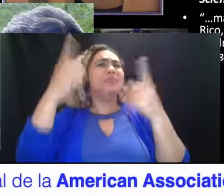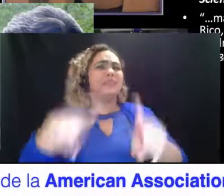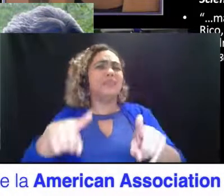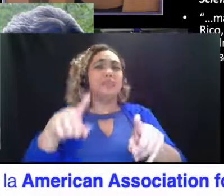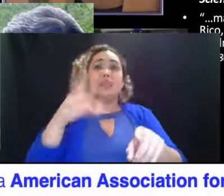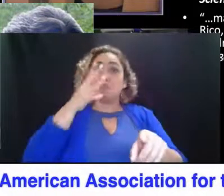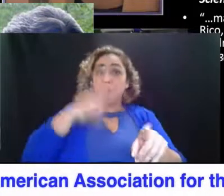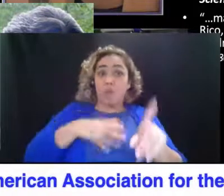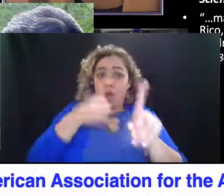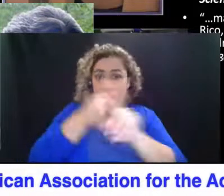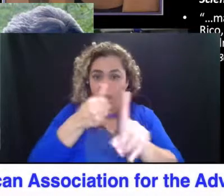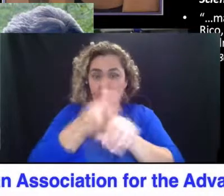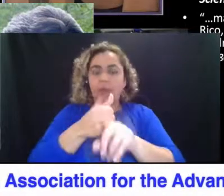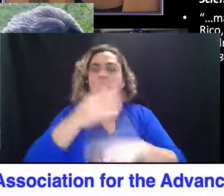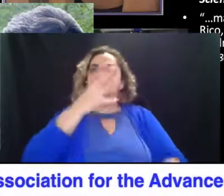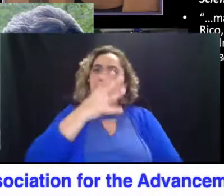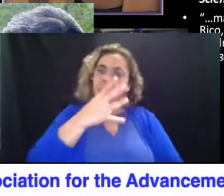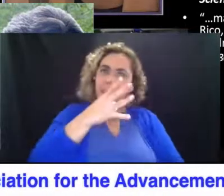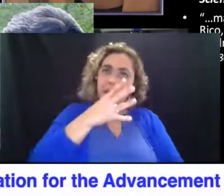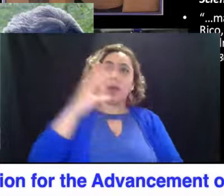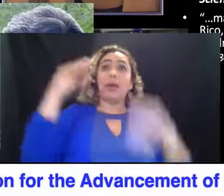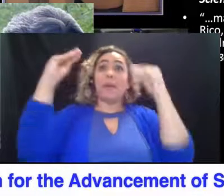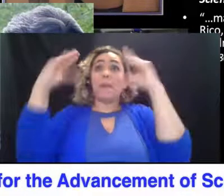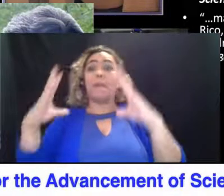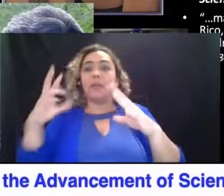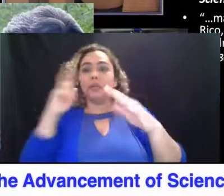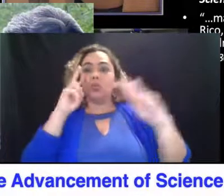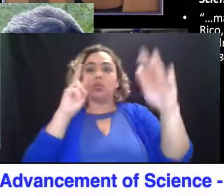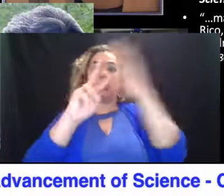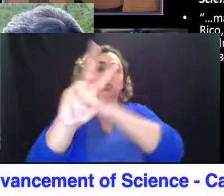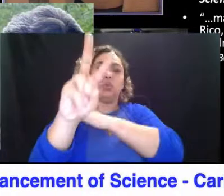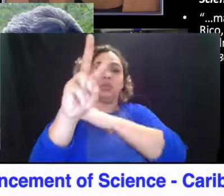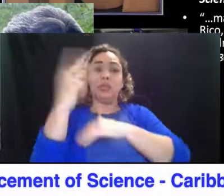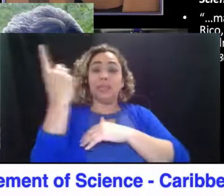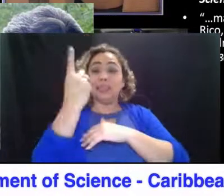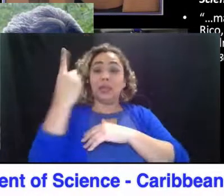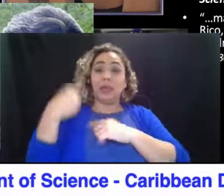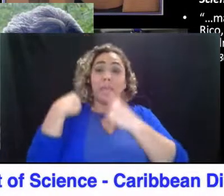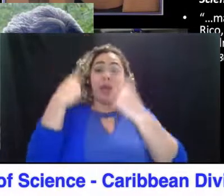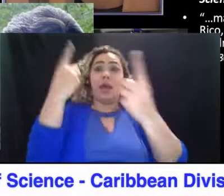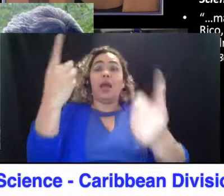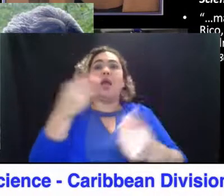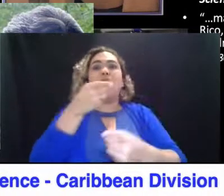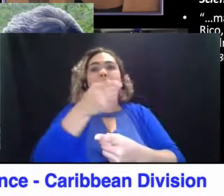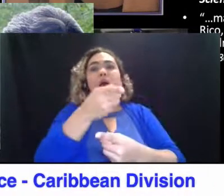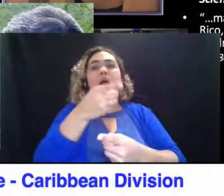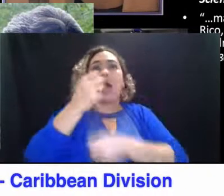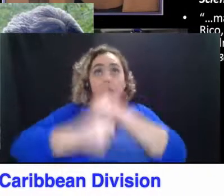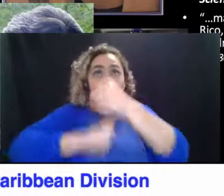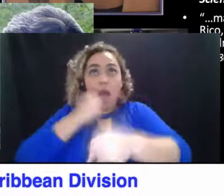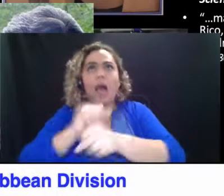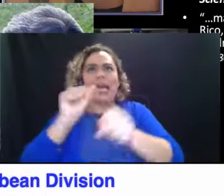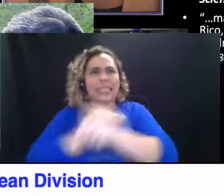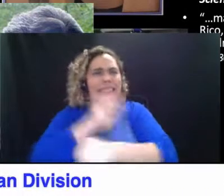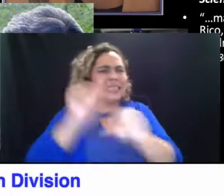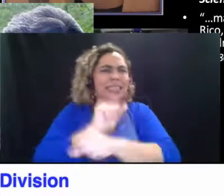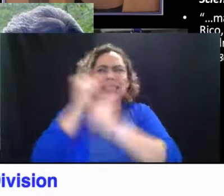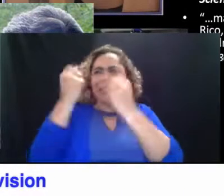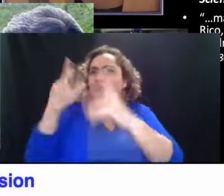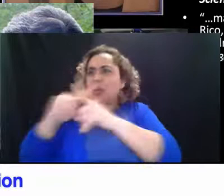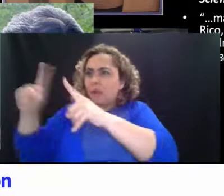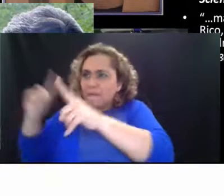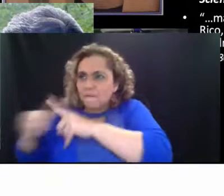Mujer, madre y maestra visionaria, quien a través de soñar y la puesta de acción de múltiples